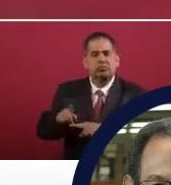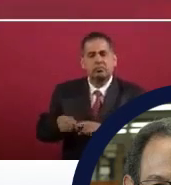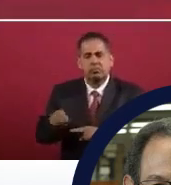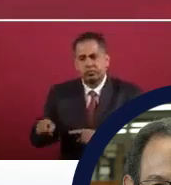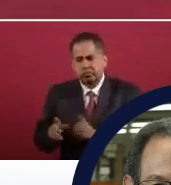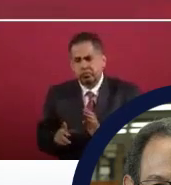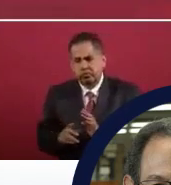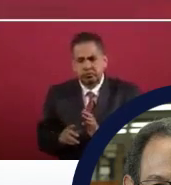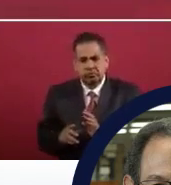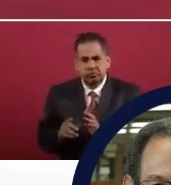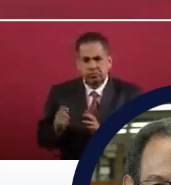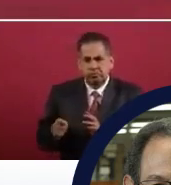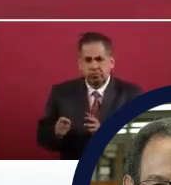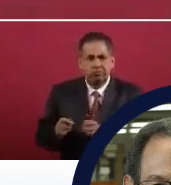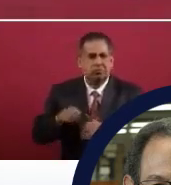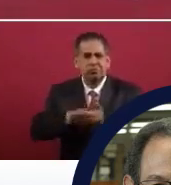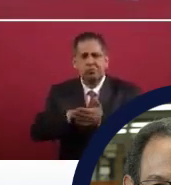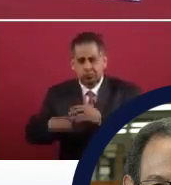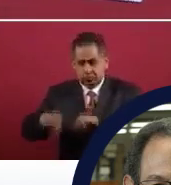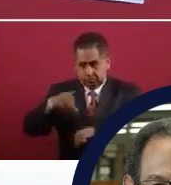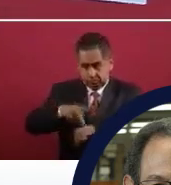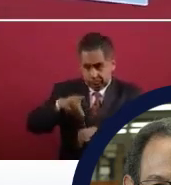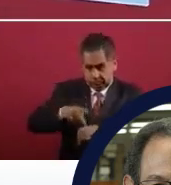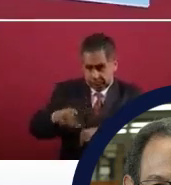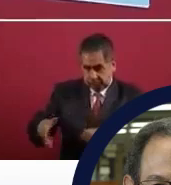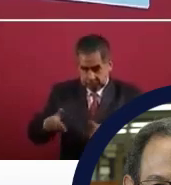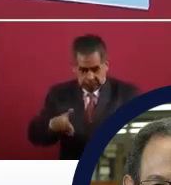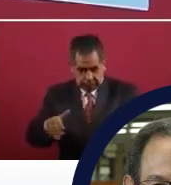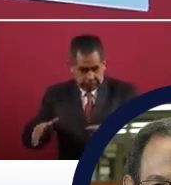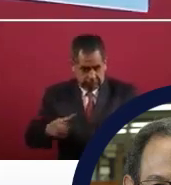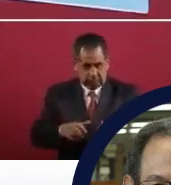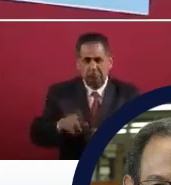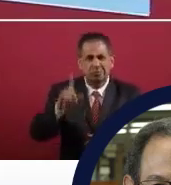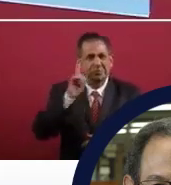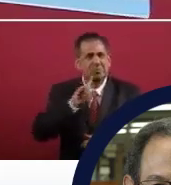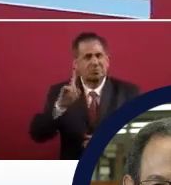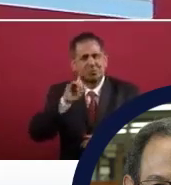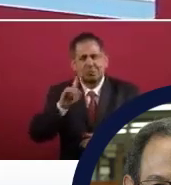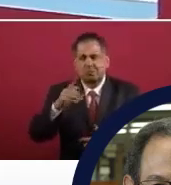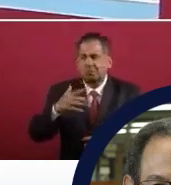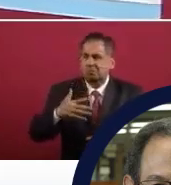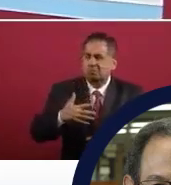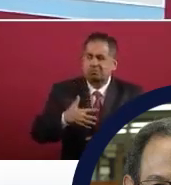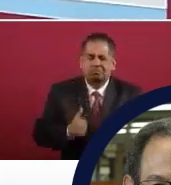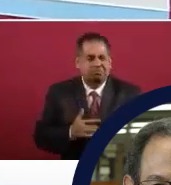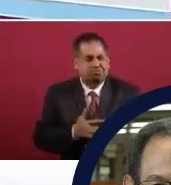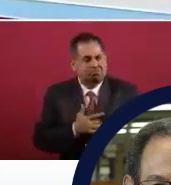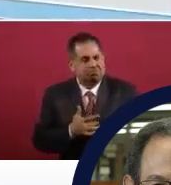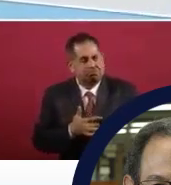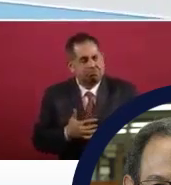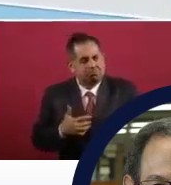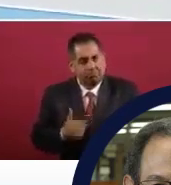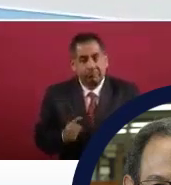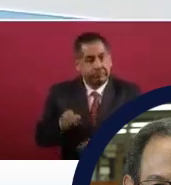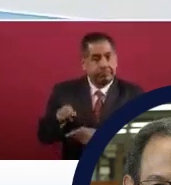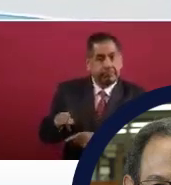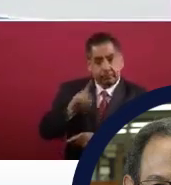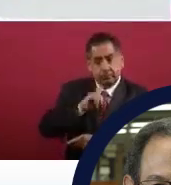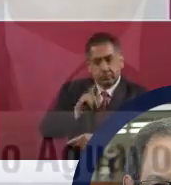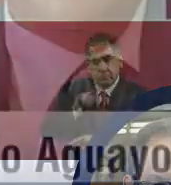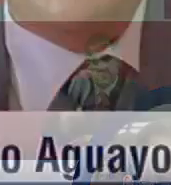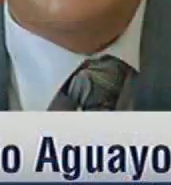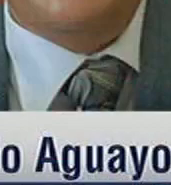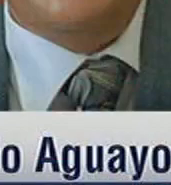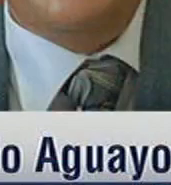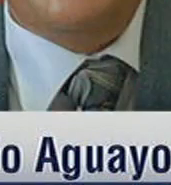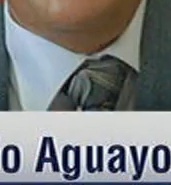municipales que tienen sus prioridades en la administración del cargo. Claro. ¿Qué le